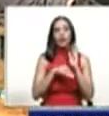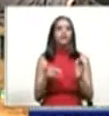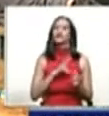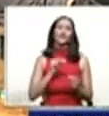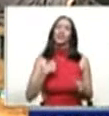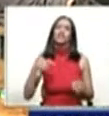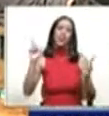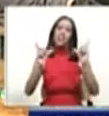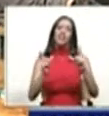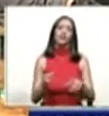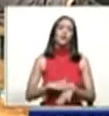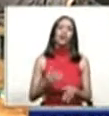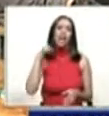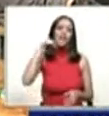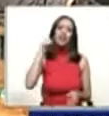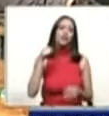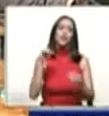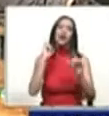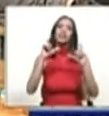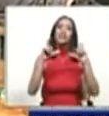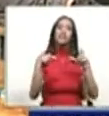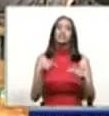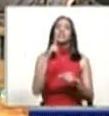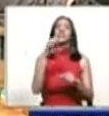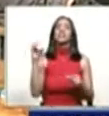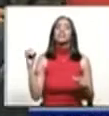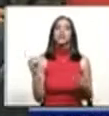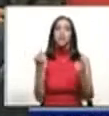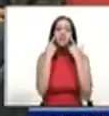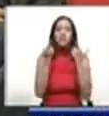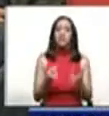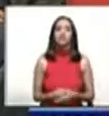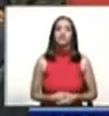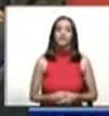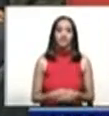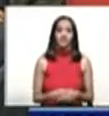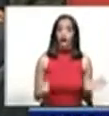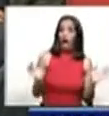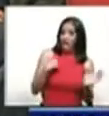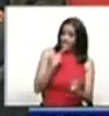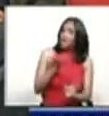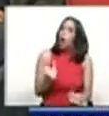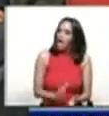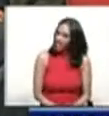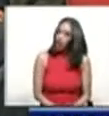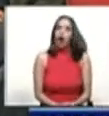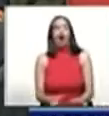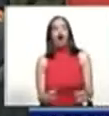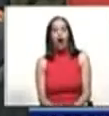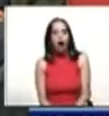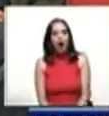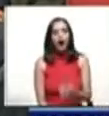televisión. Porque cada video que yo pongo en Instagram tiene 100.000 reproducciones. ¿Ah, te dijo eso? Sí, me dijo eso. Ay, tú sí eres odioso. Tú sí estás